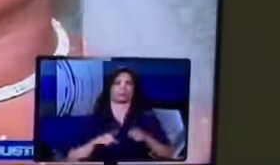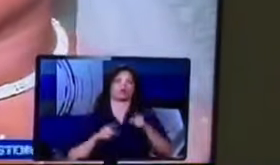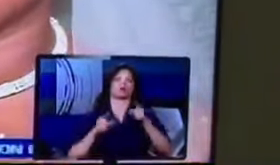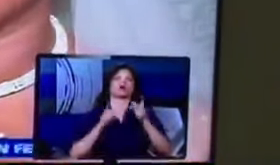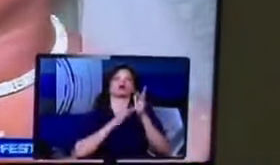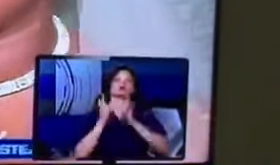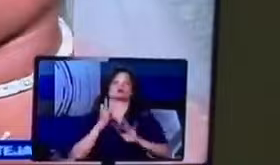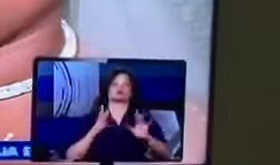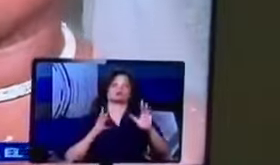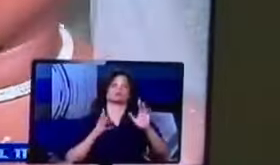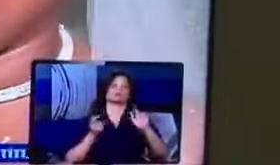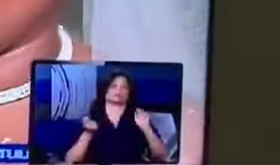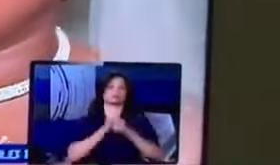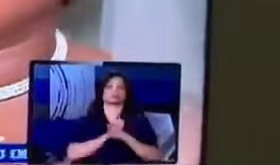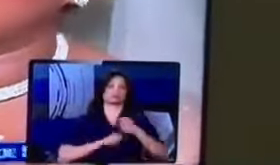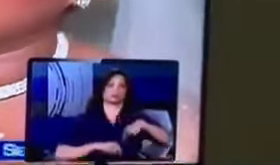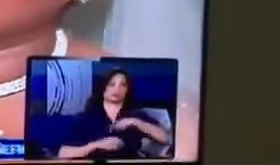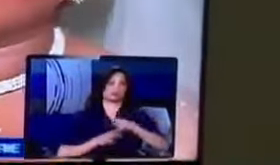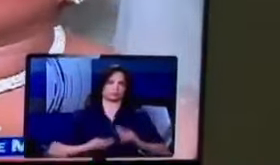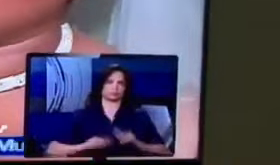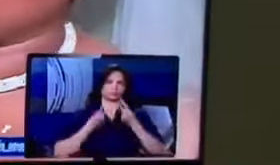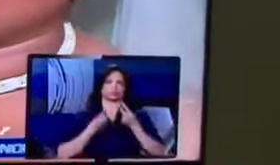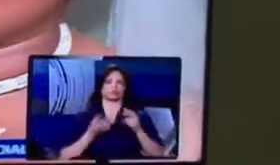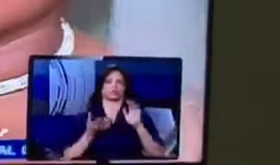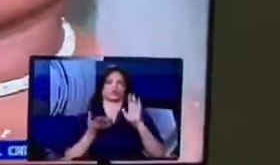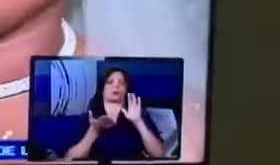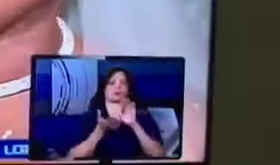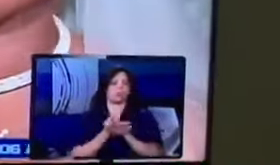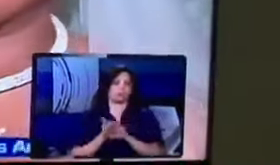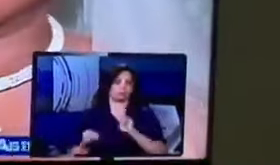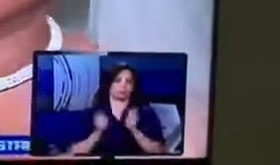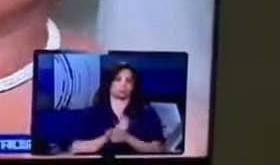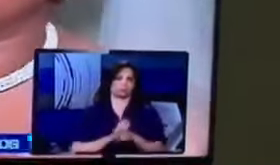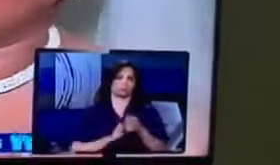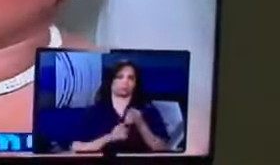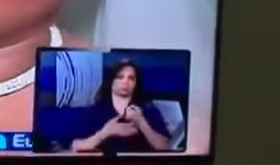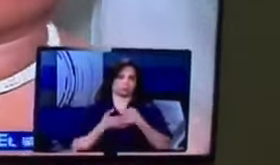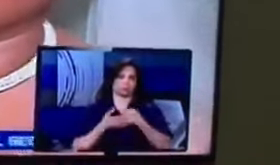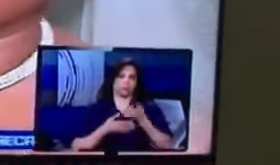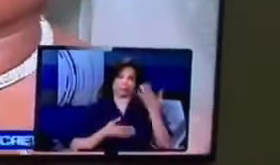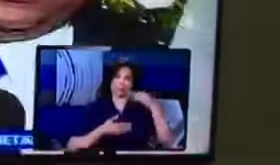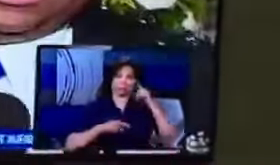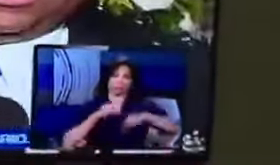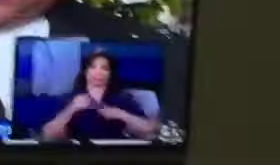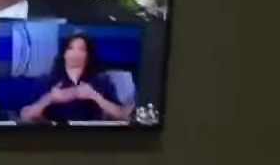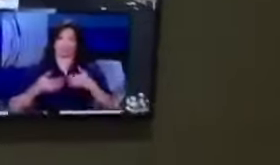conocimos a Jesús, Él cambió nuestra vida, Él cambió nuestro matrimonio. Yo era estéril del medio hijos.